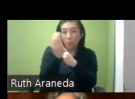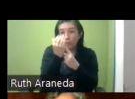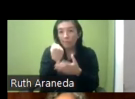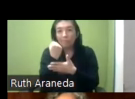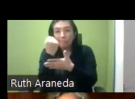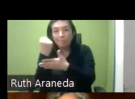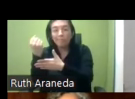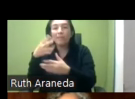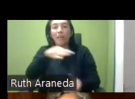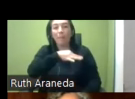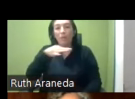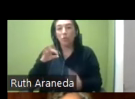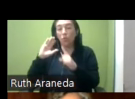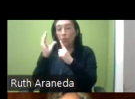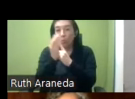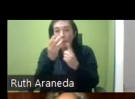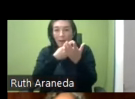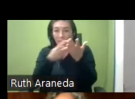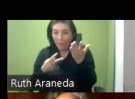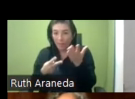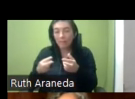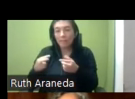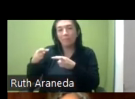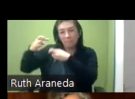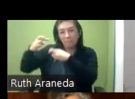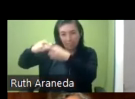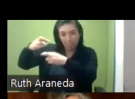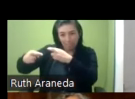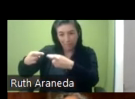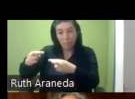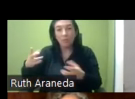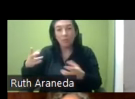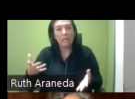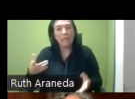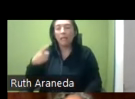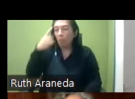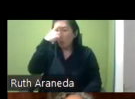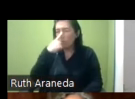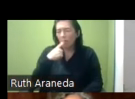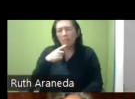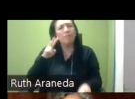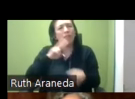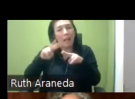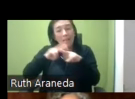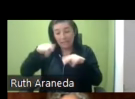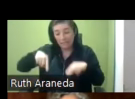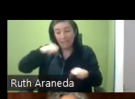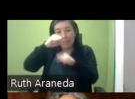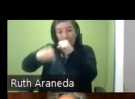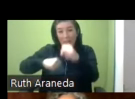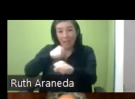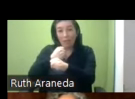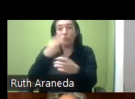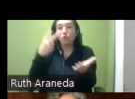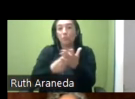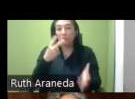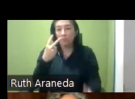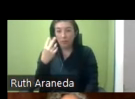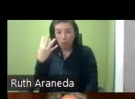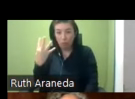Ministerio de las Culturas, las Artes y el Patrimonio que el museo ejecuta este año 2024. La